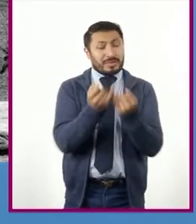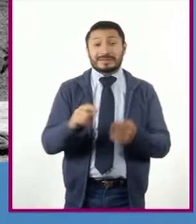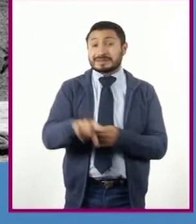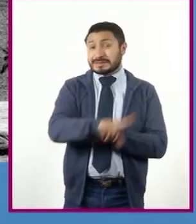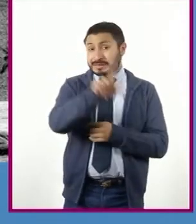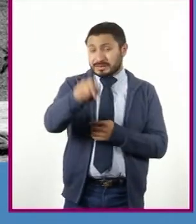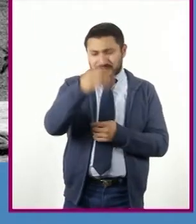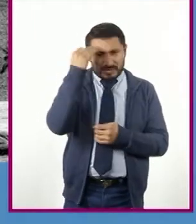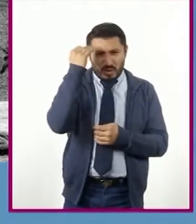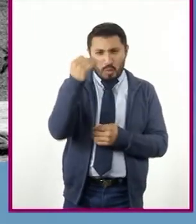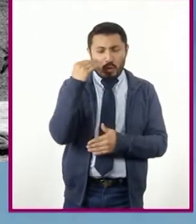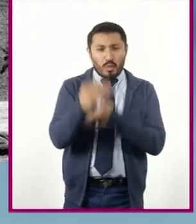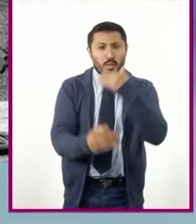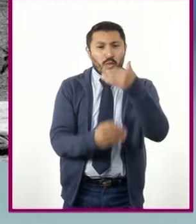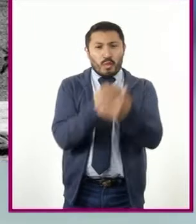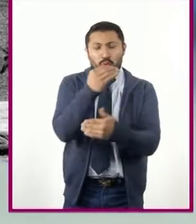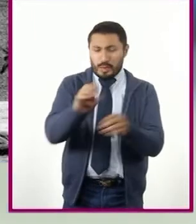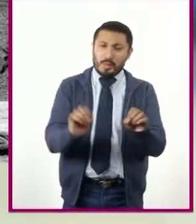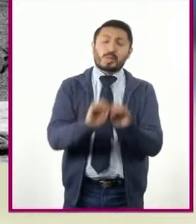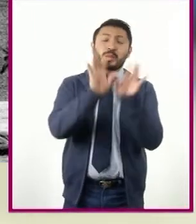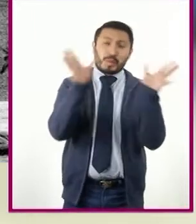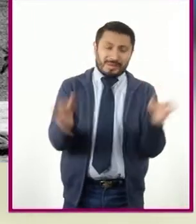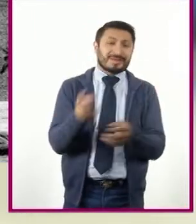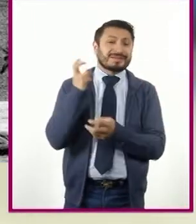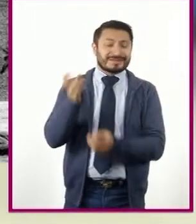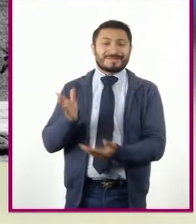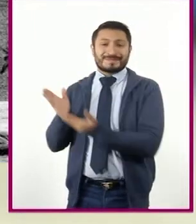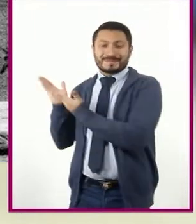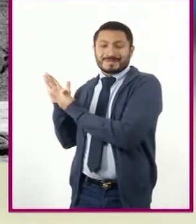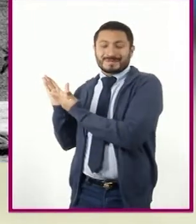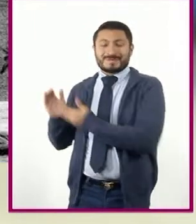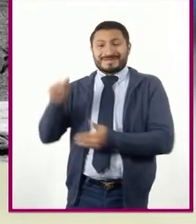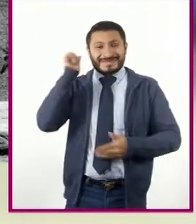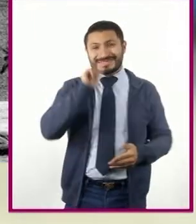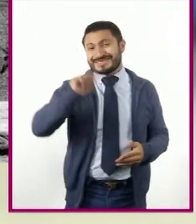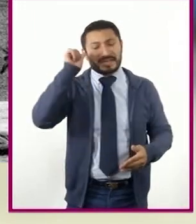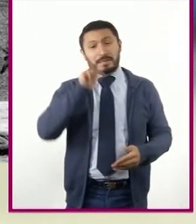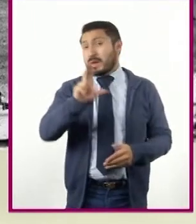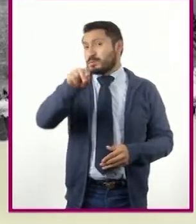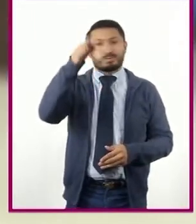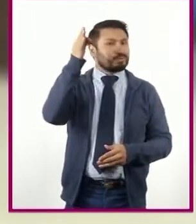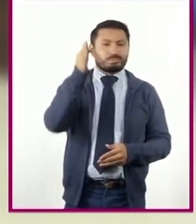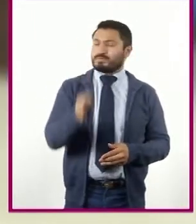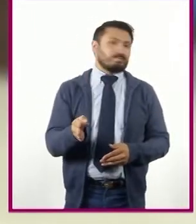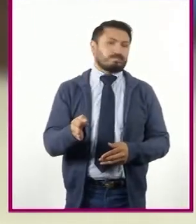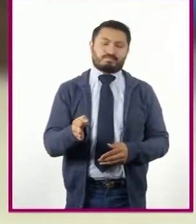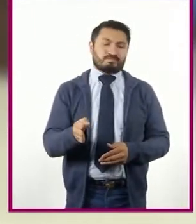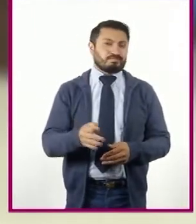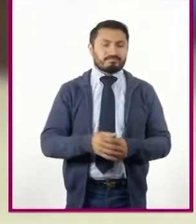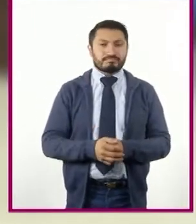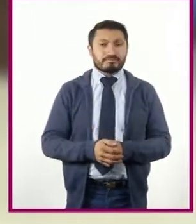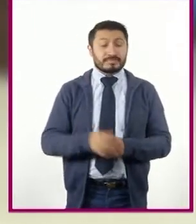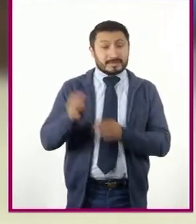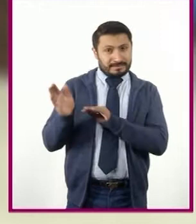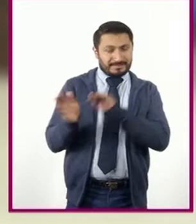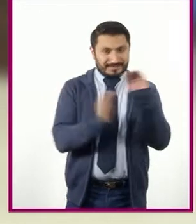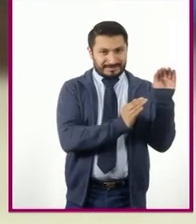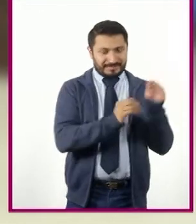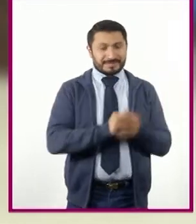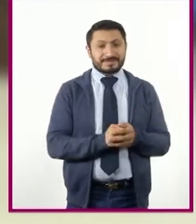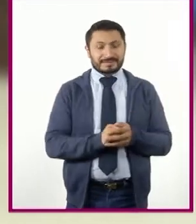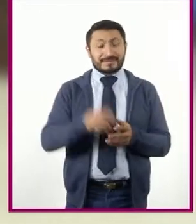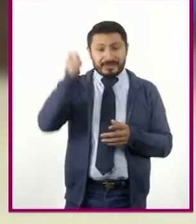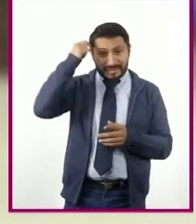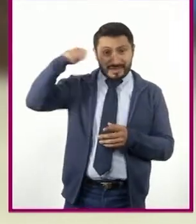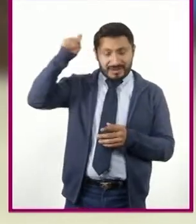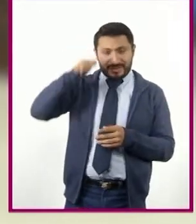tiempo, quedó claro que el uso de armas atómicas es siempre inaceptable. Por otra parte, la